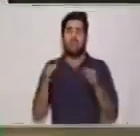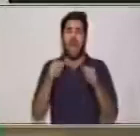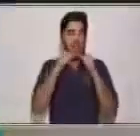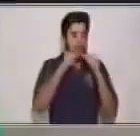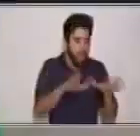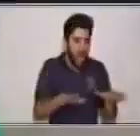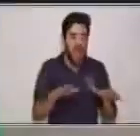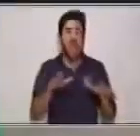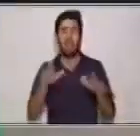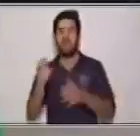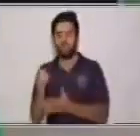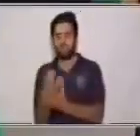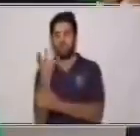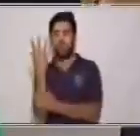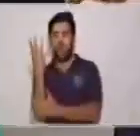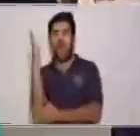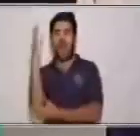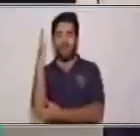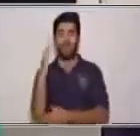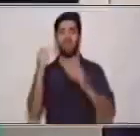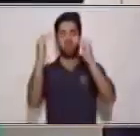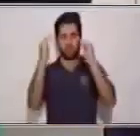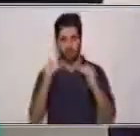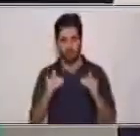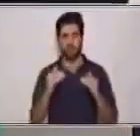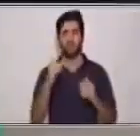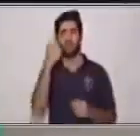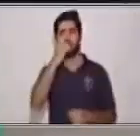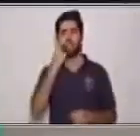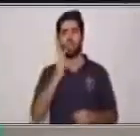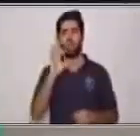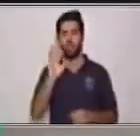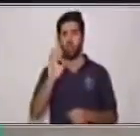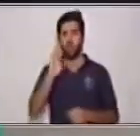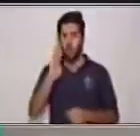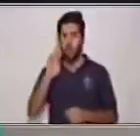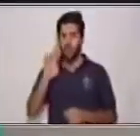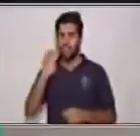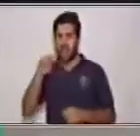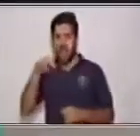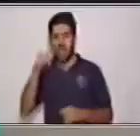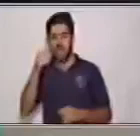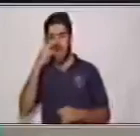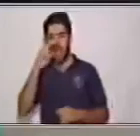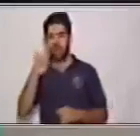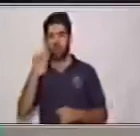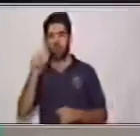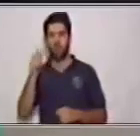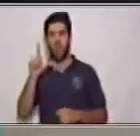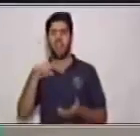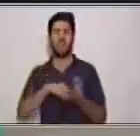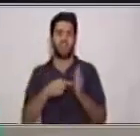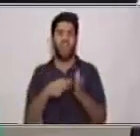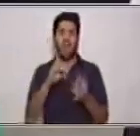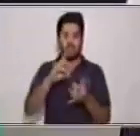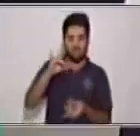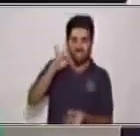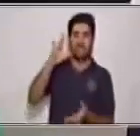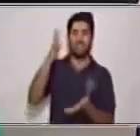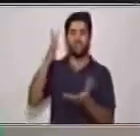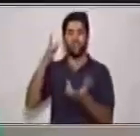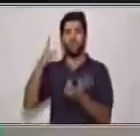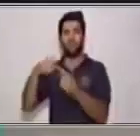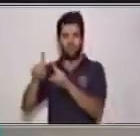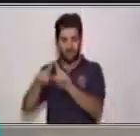naturales. Seres sobrenaturales, también nos habla de seres sobrenaturales. Interacción entre personas